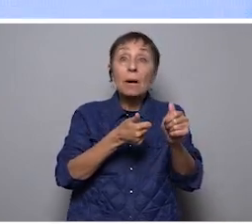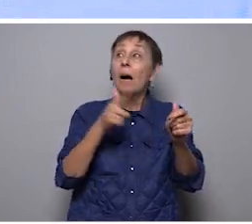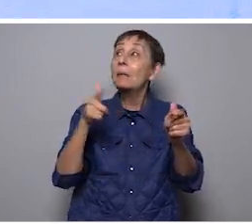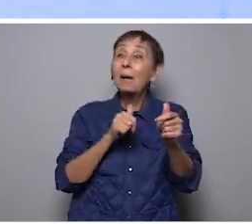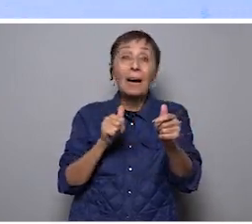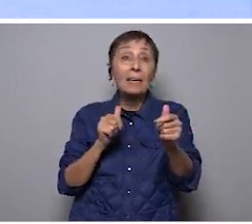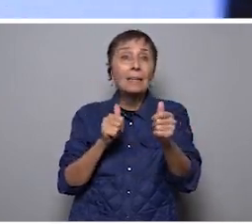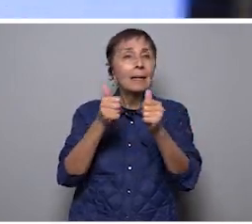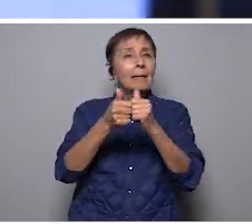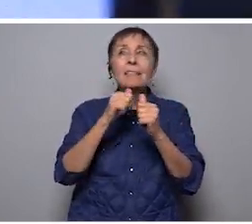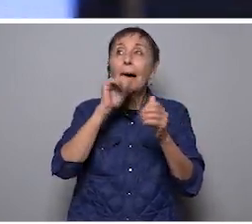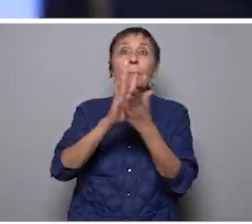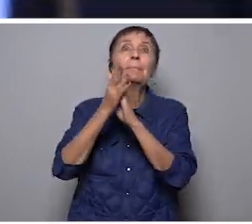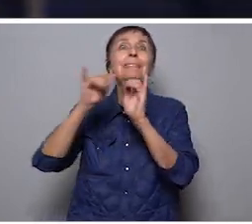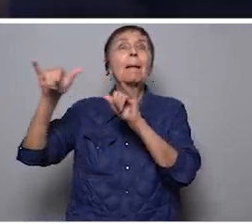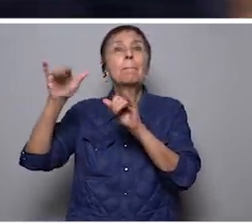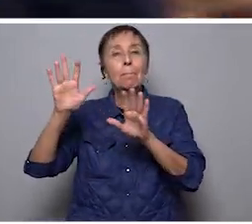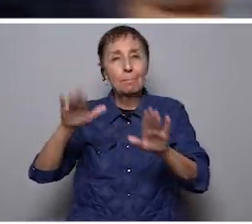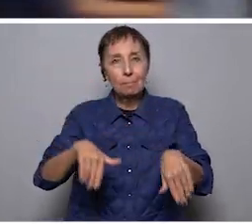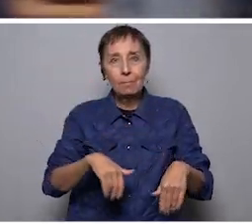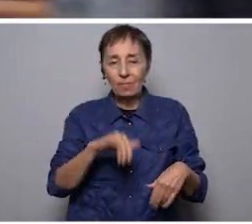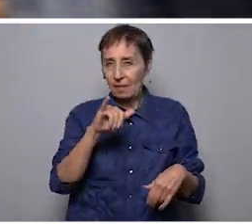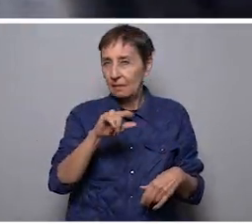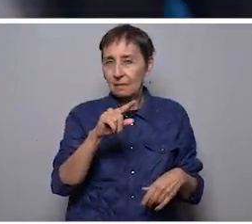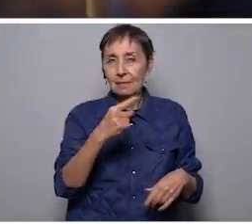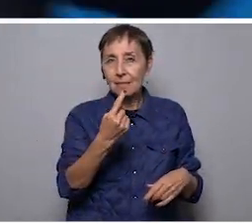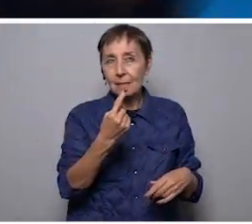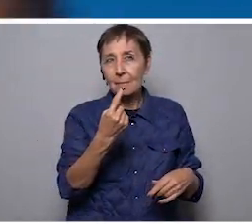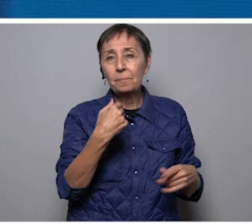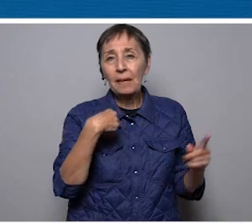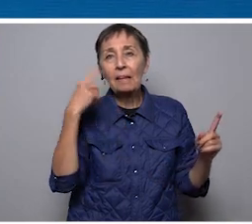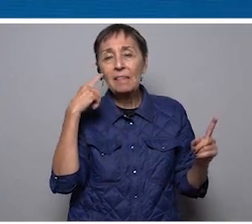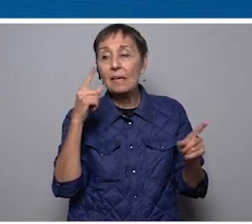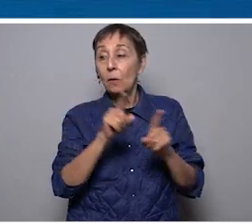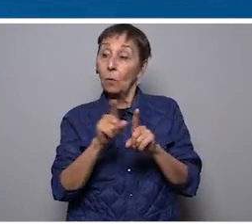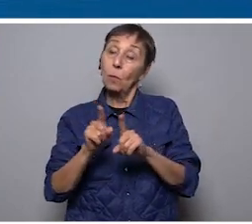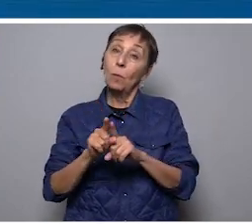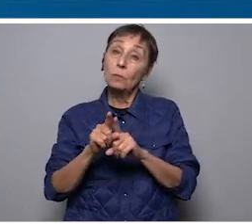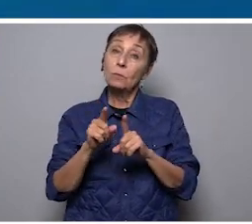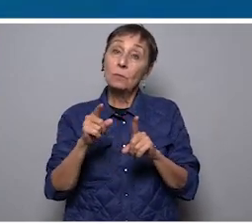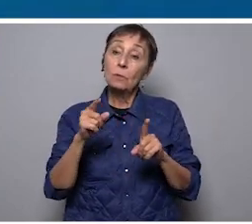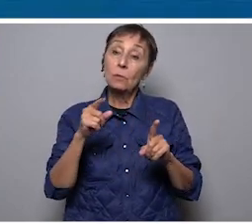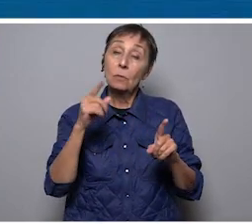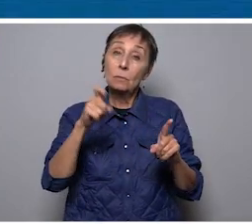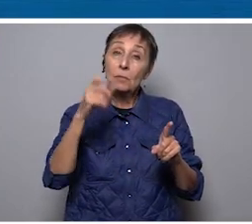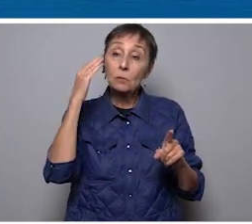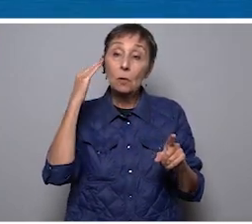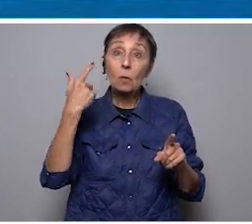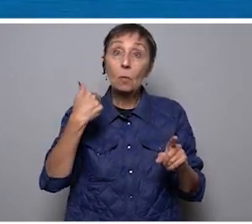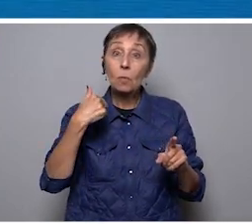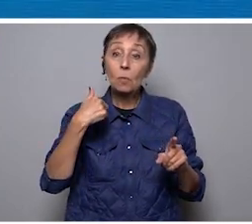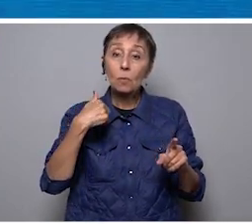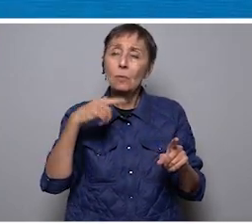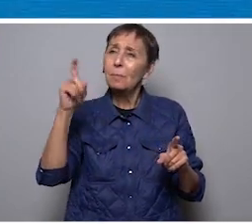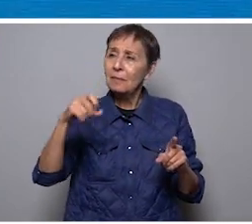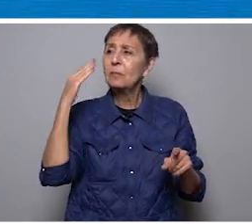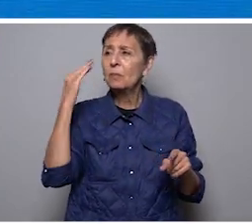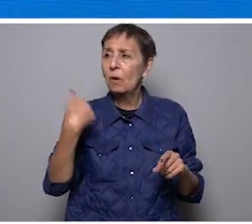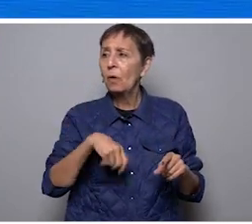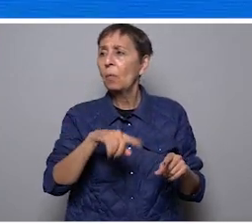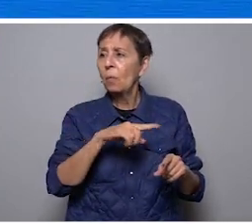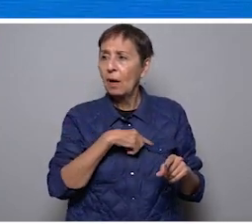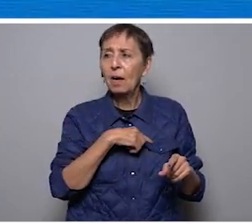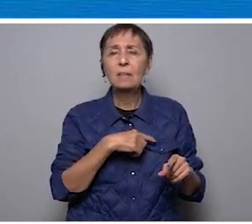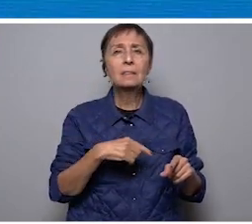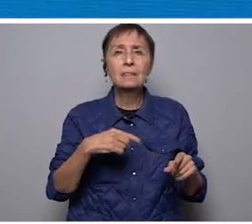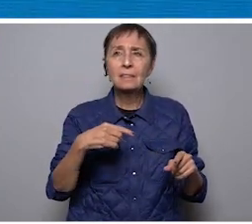más es el conocer noos pero no el conocernos Solo nosotros sino el conocer los mundos que están